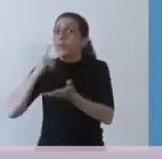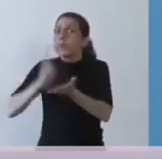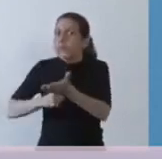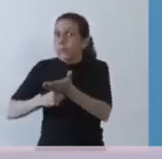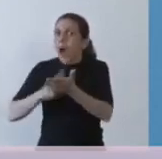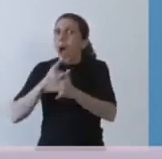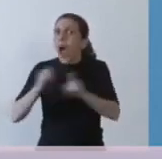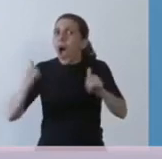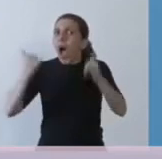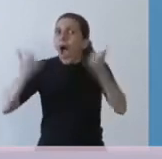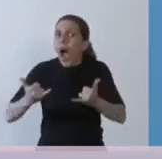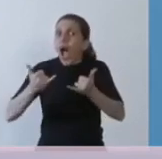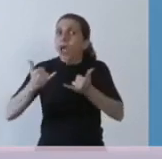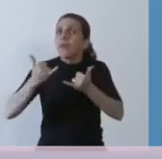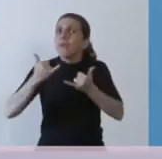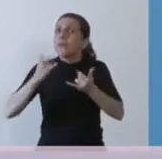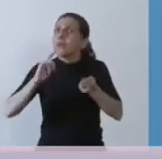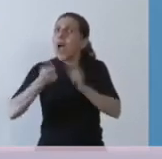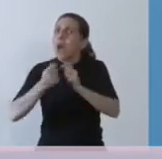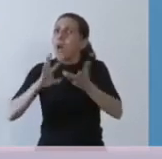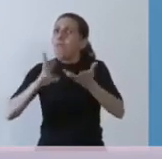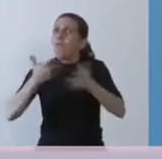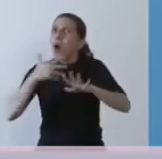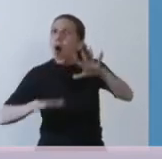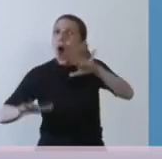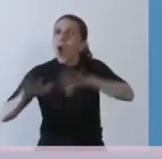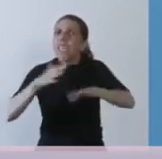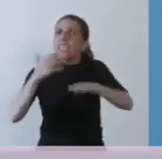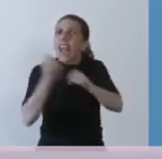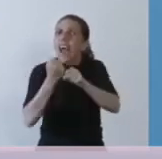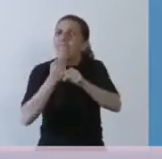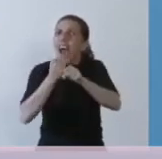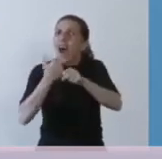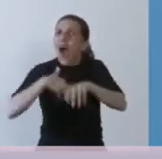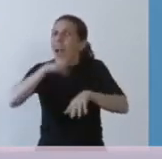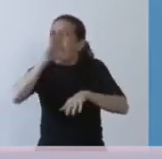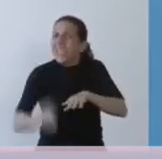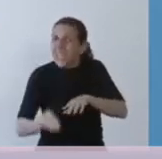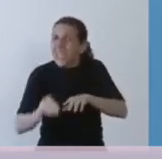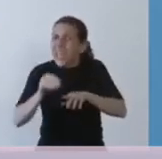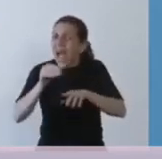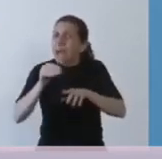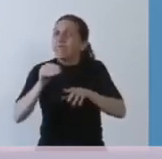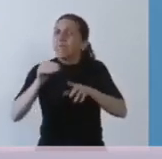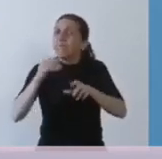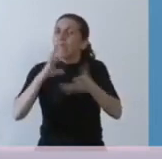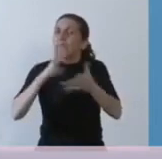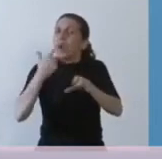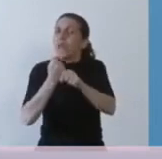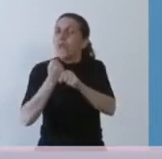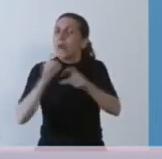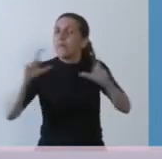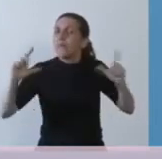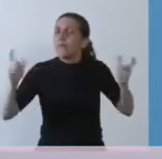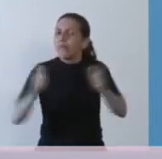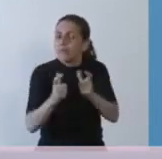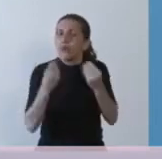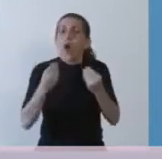medidas para cambiar la forma en que se organiza el trabajo buscando disminuir al máximo la